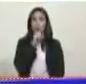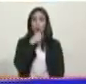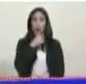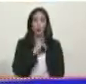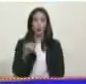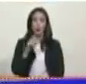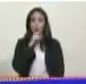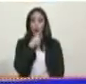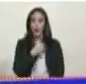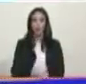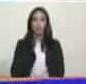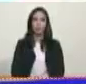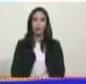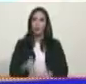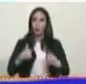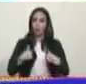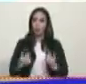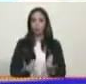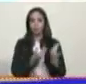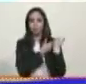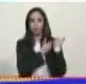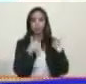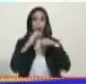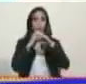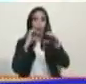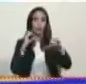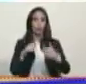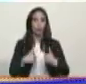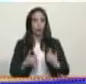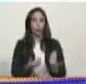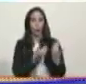Y yo agarraba, me asignaban un autobús.